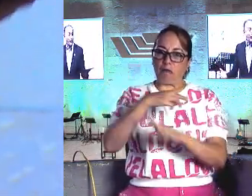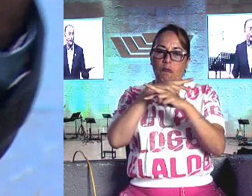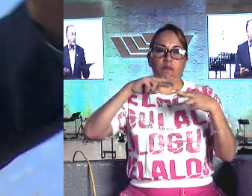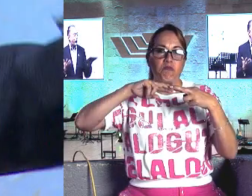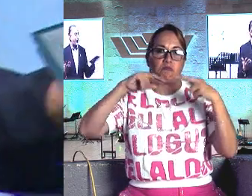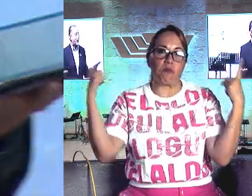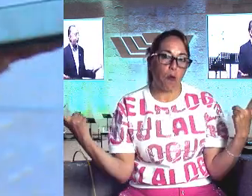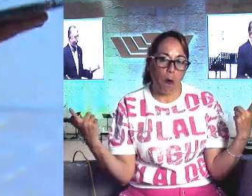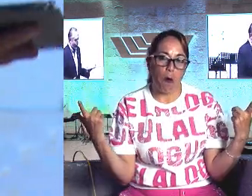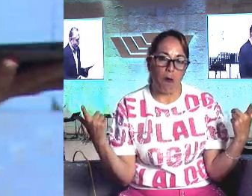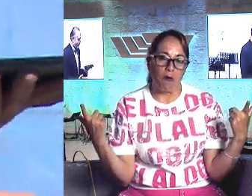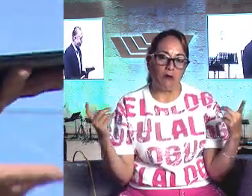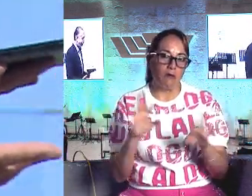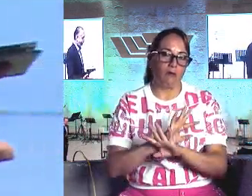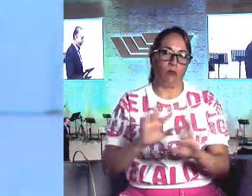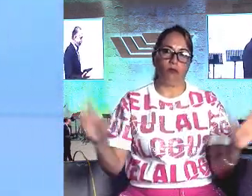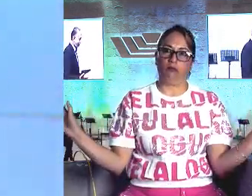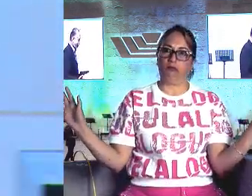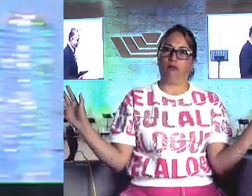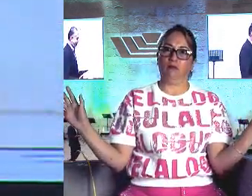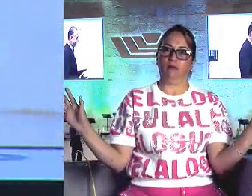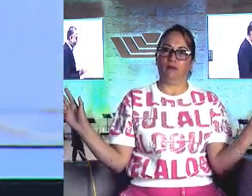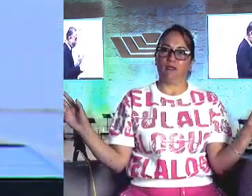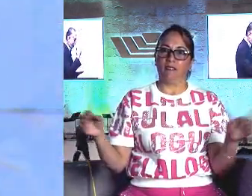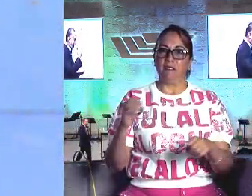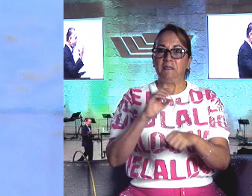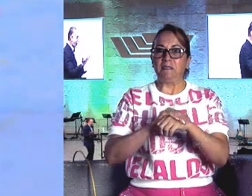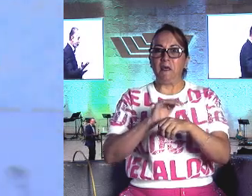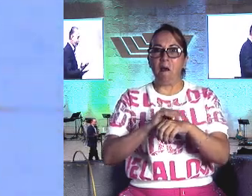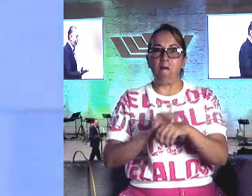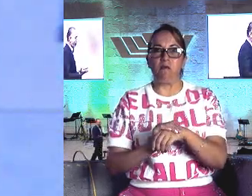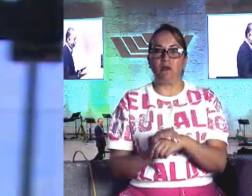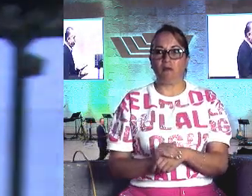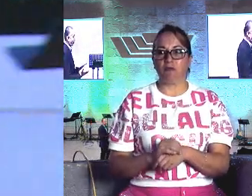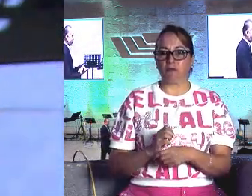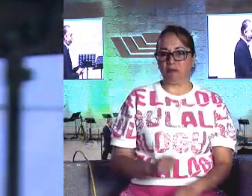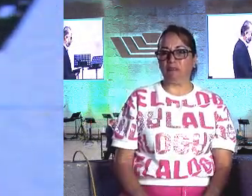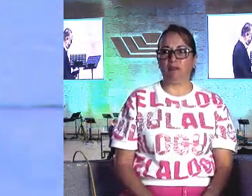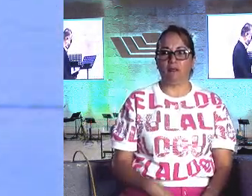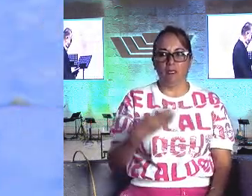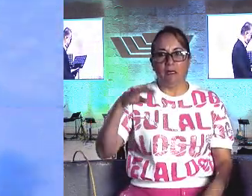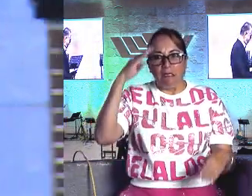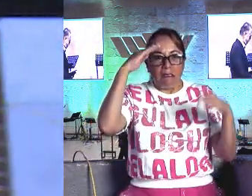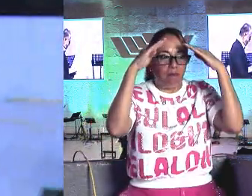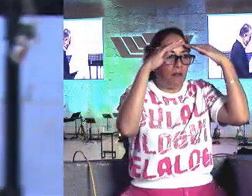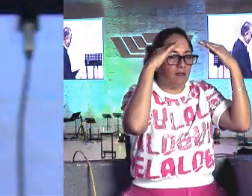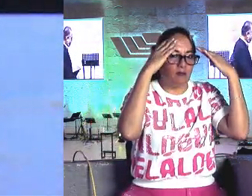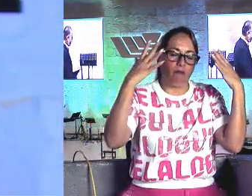no sabemos quién nos regaló. Y si yo me quería dar un tiro en ese momento.